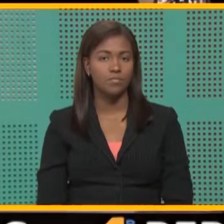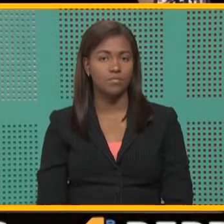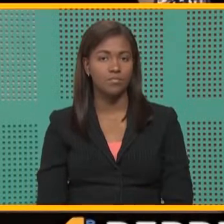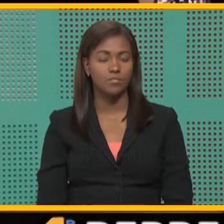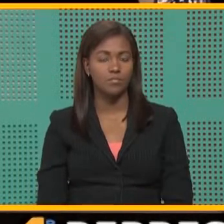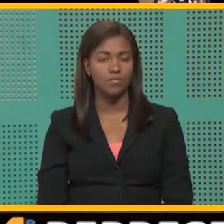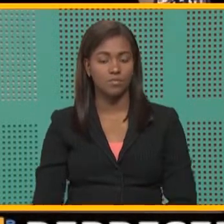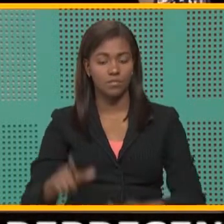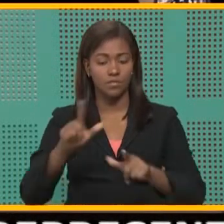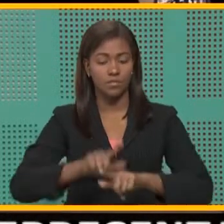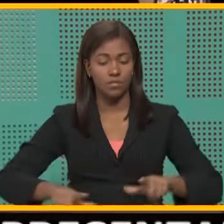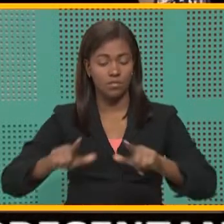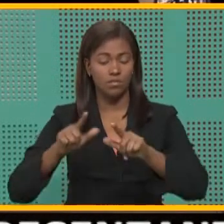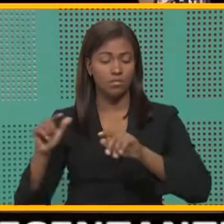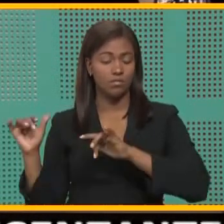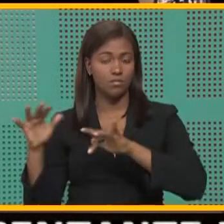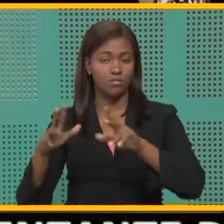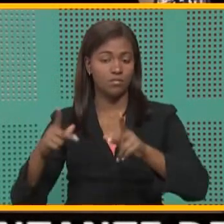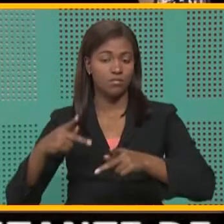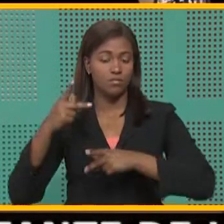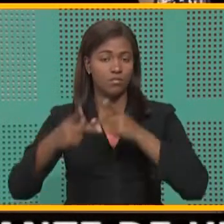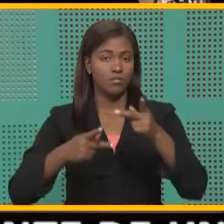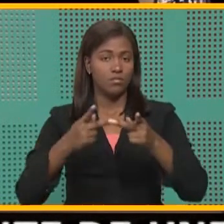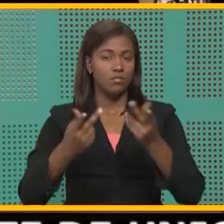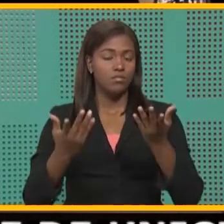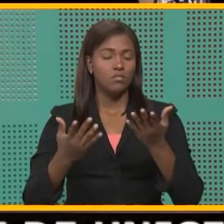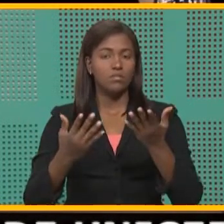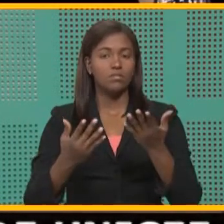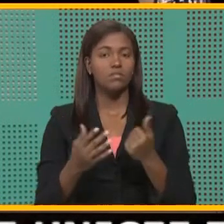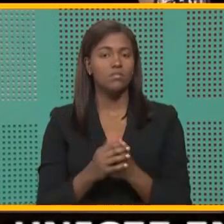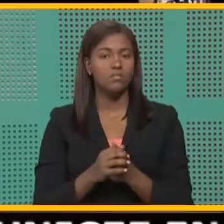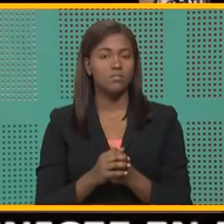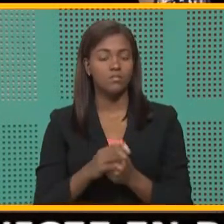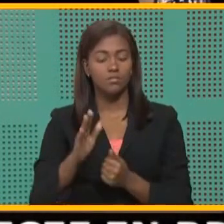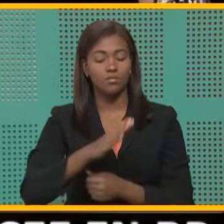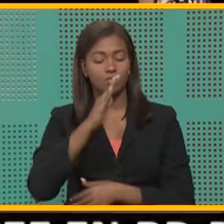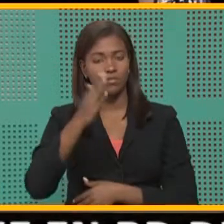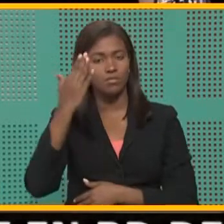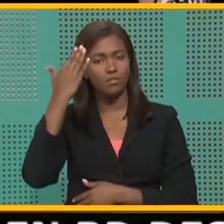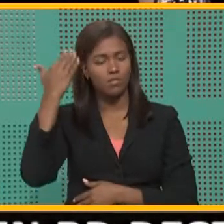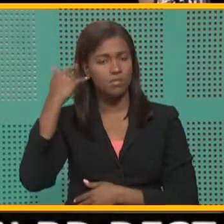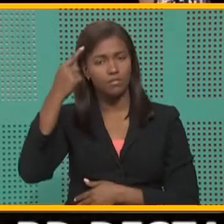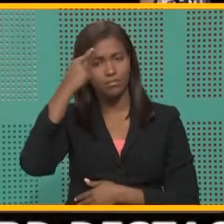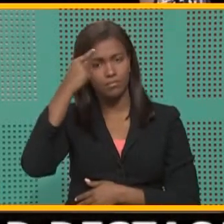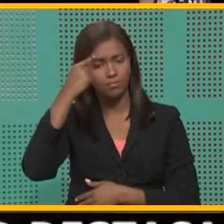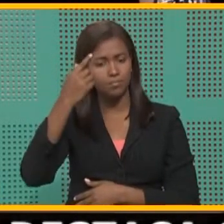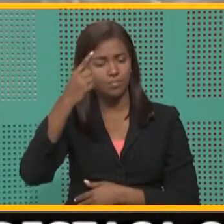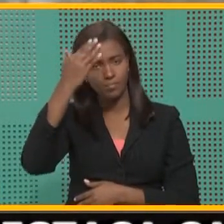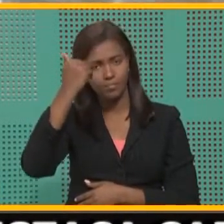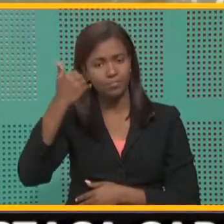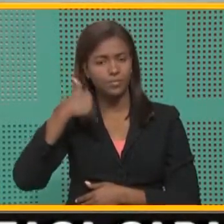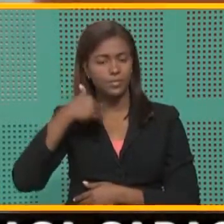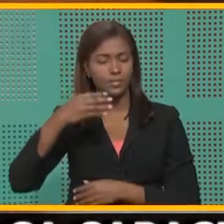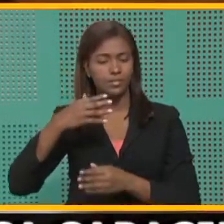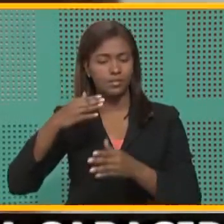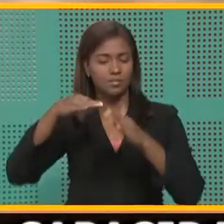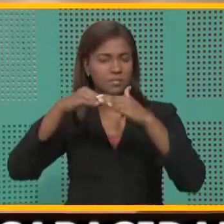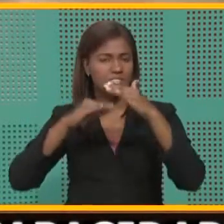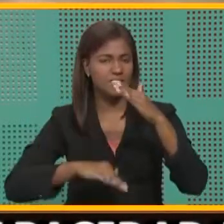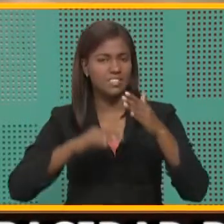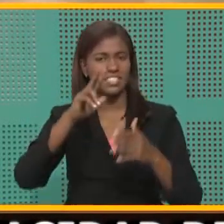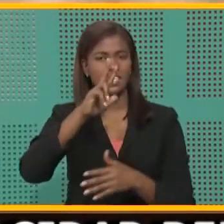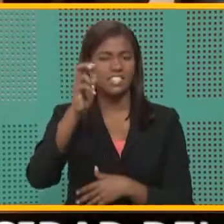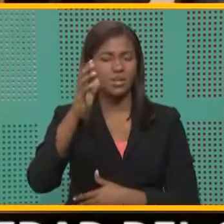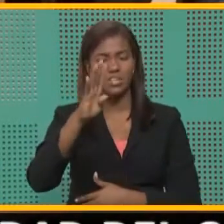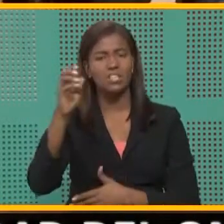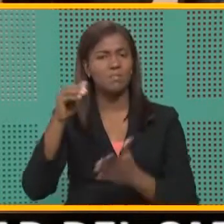Por el sector turístico, no lo que habíamos proyectado, porque hubo una caída como de 300 millones, 400